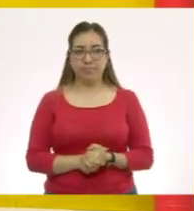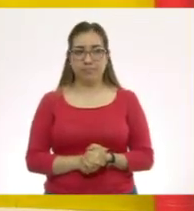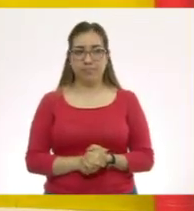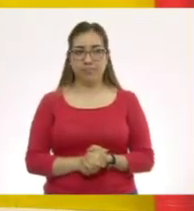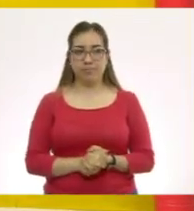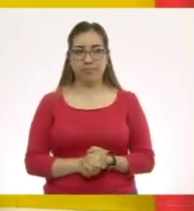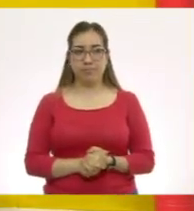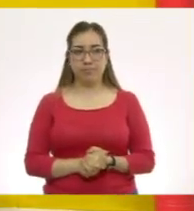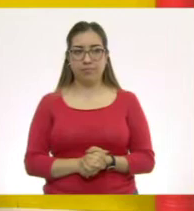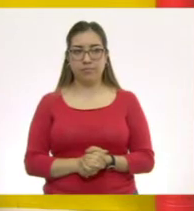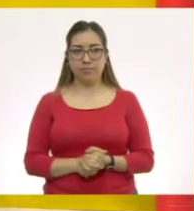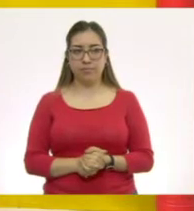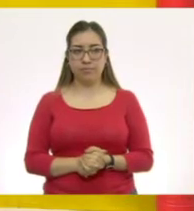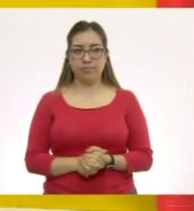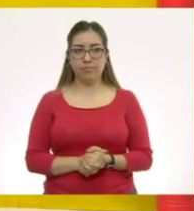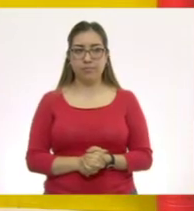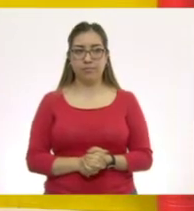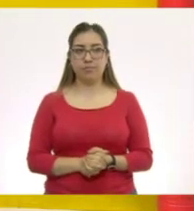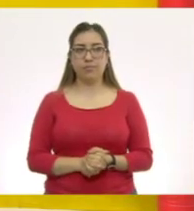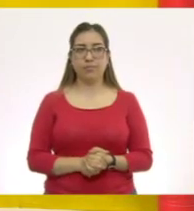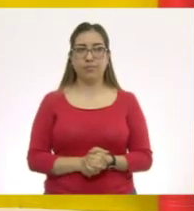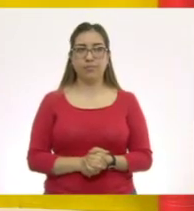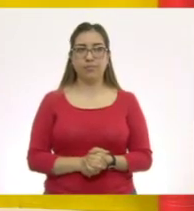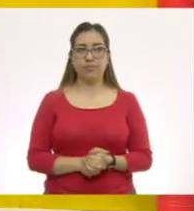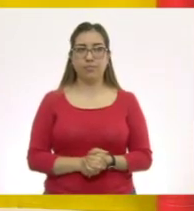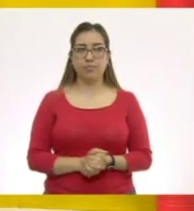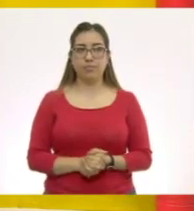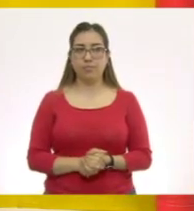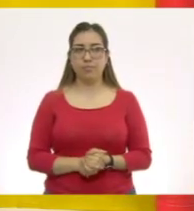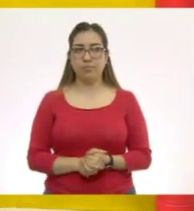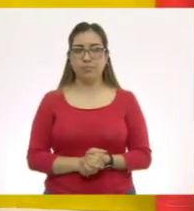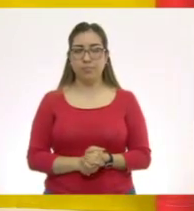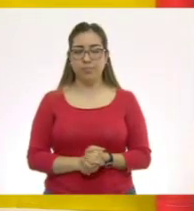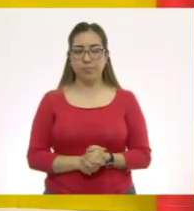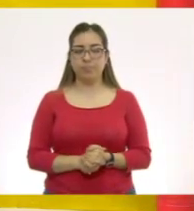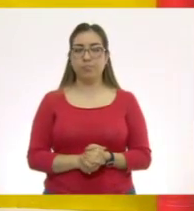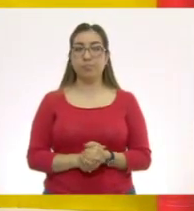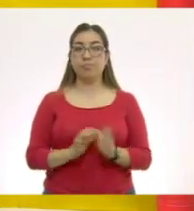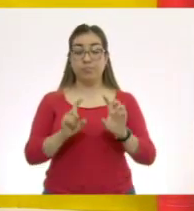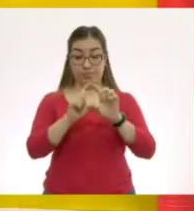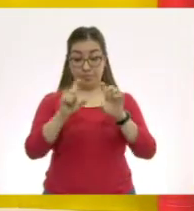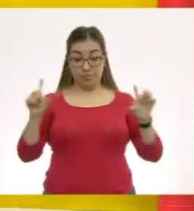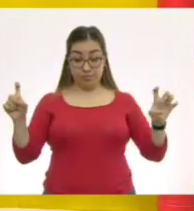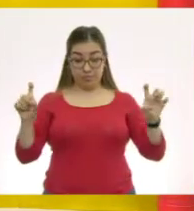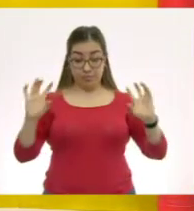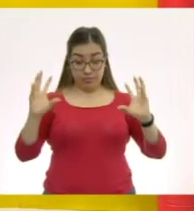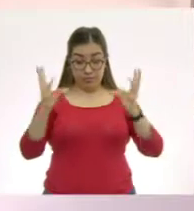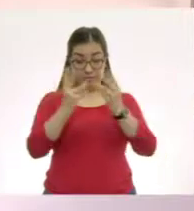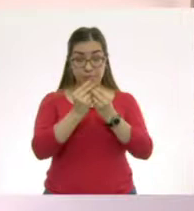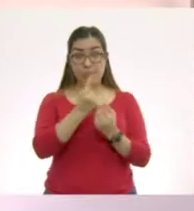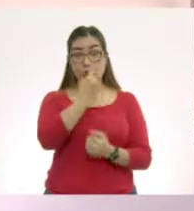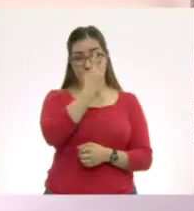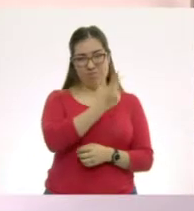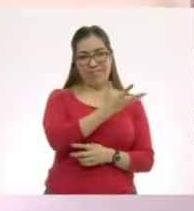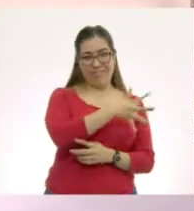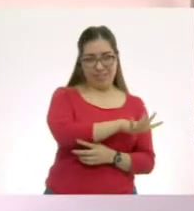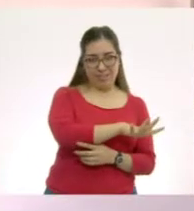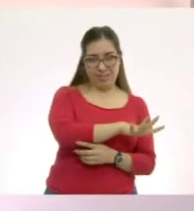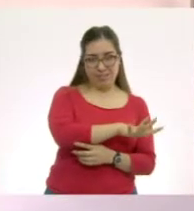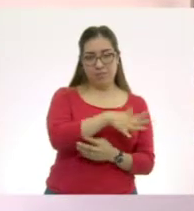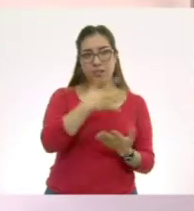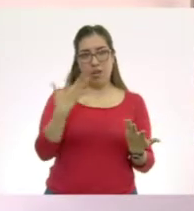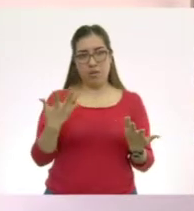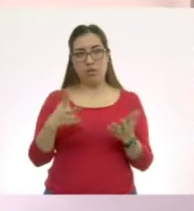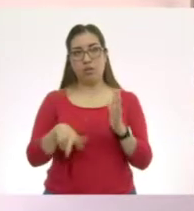Esto lo voy a convertir en una decena y vuelvo a poner 5 bolitas, o en este caso, 5